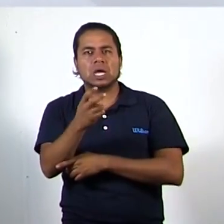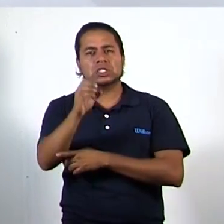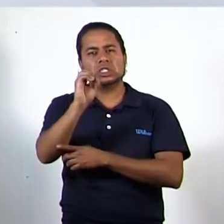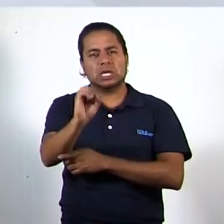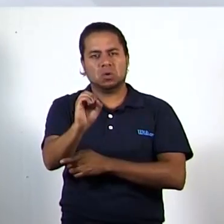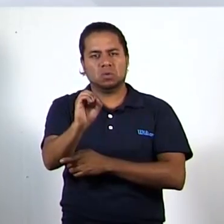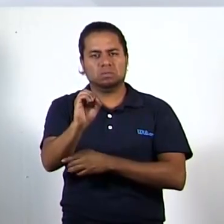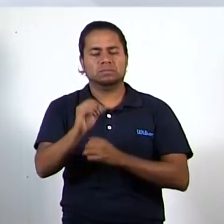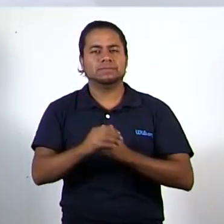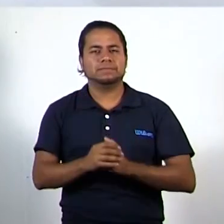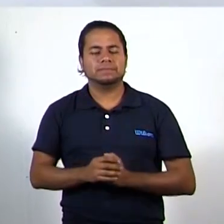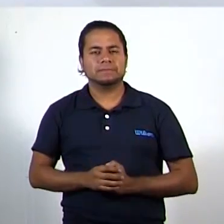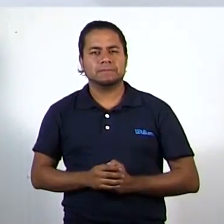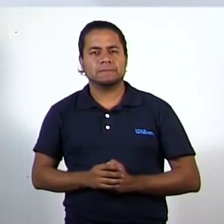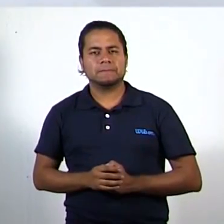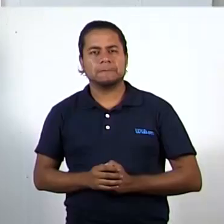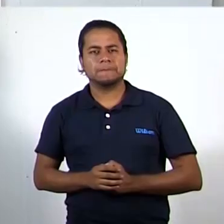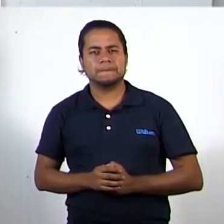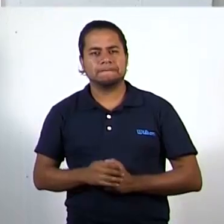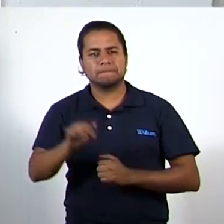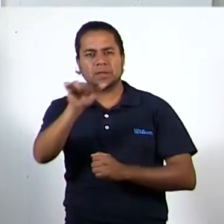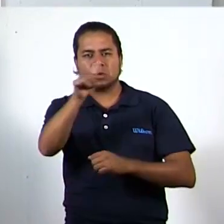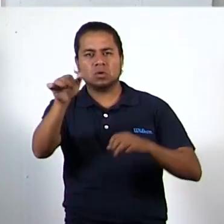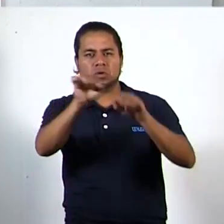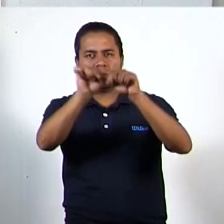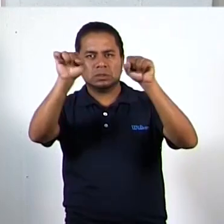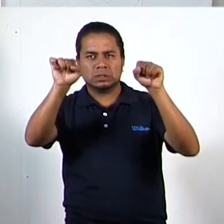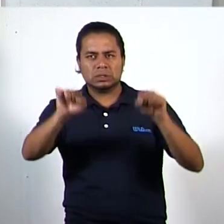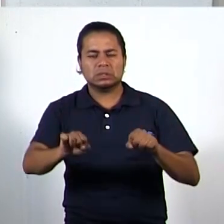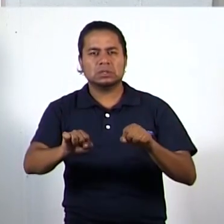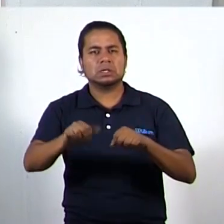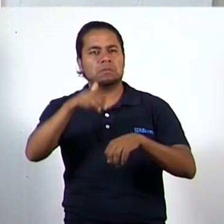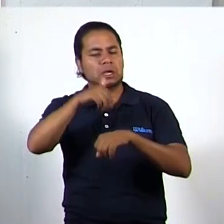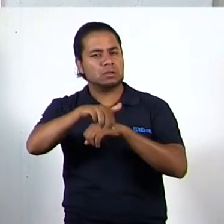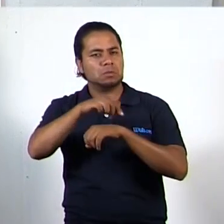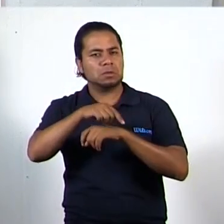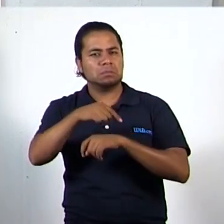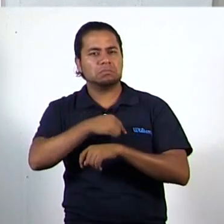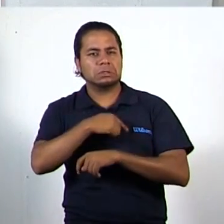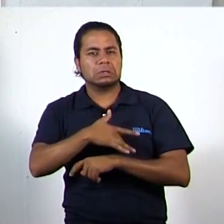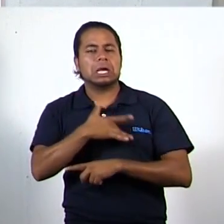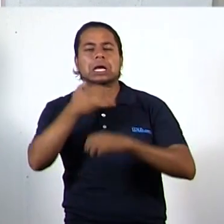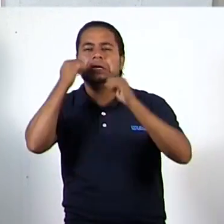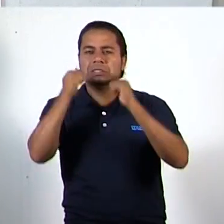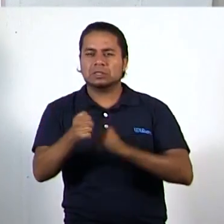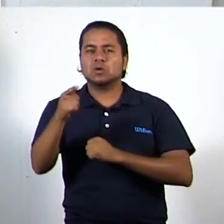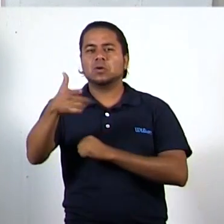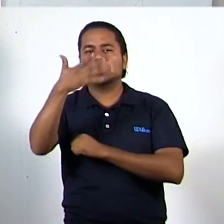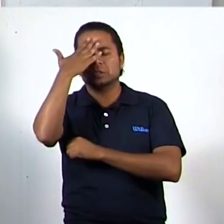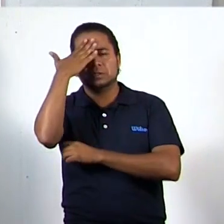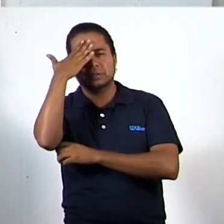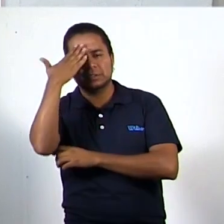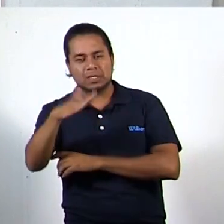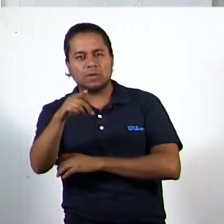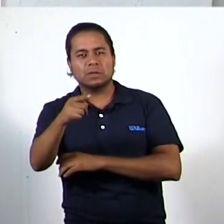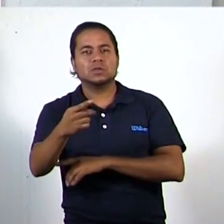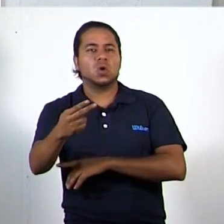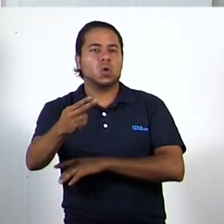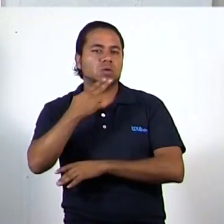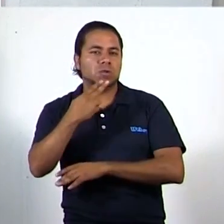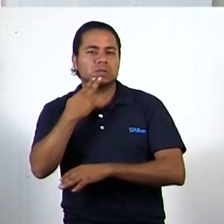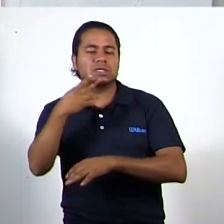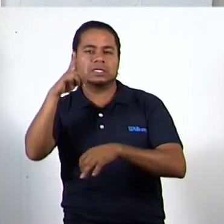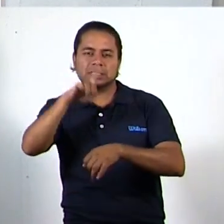cero. Otro sistema de numeración en el cual estoy seguro que estás muy familiarizado con él y que lo ocupas todos los